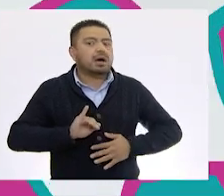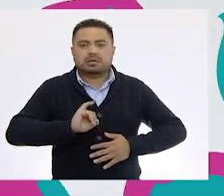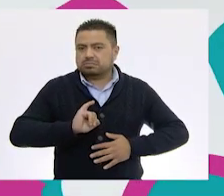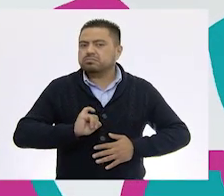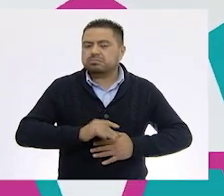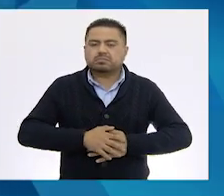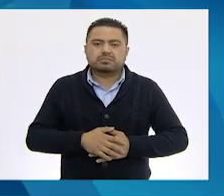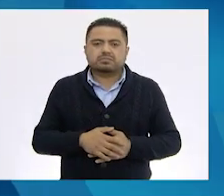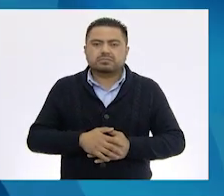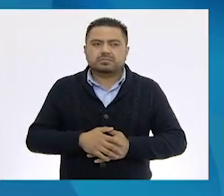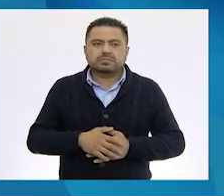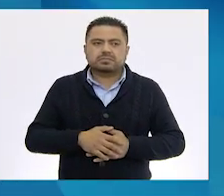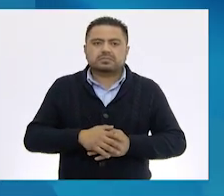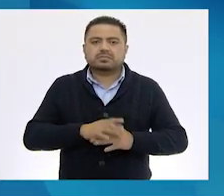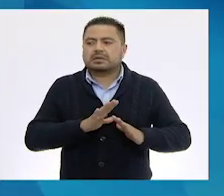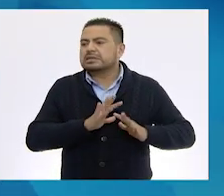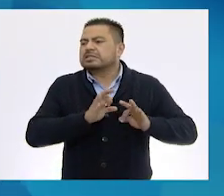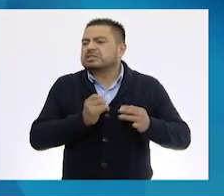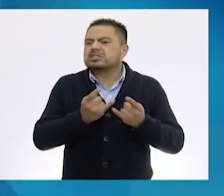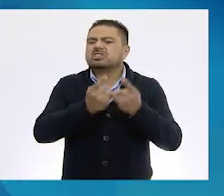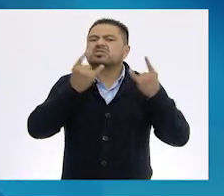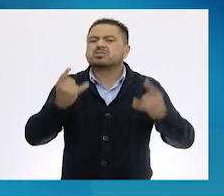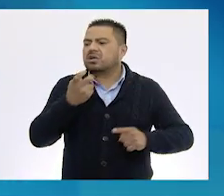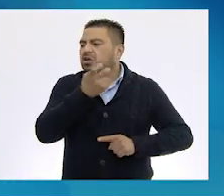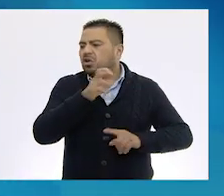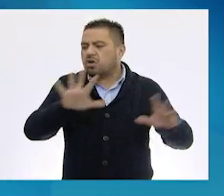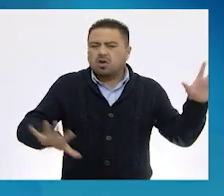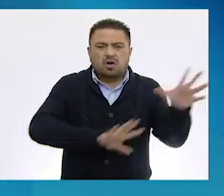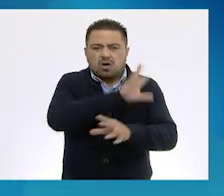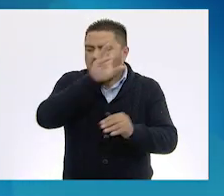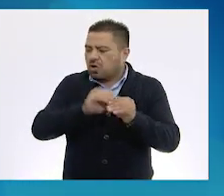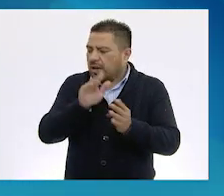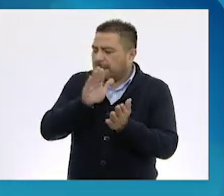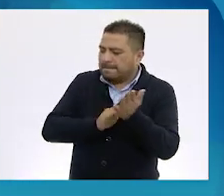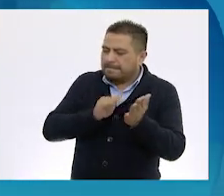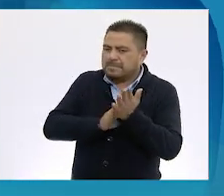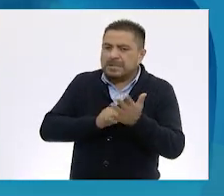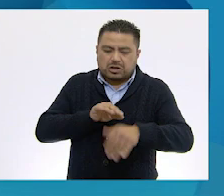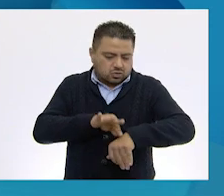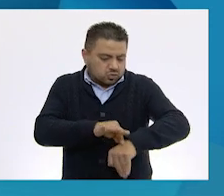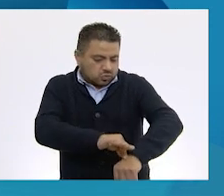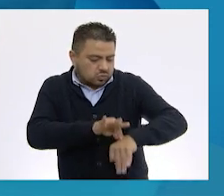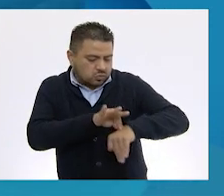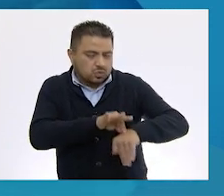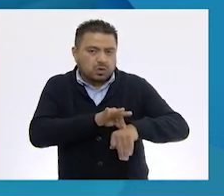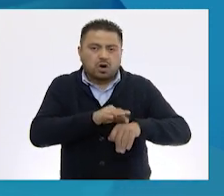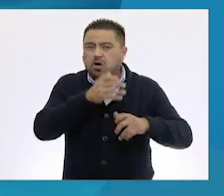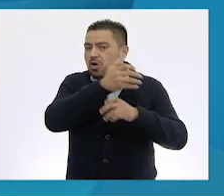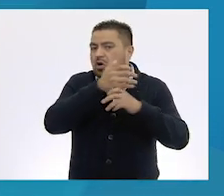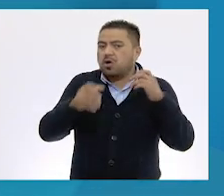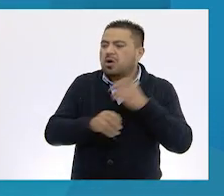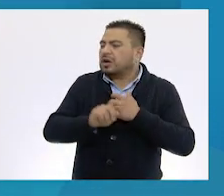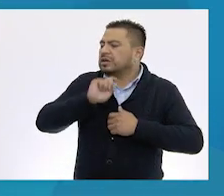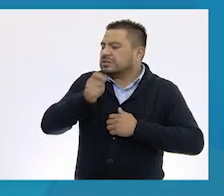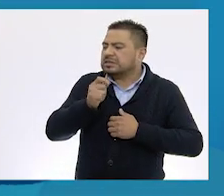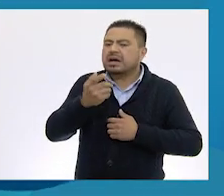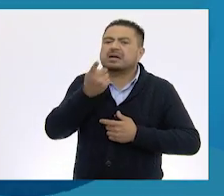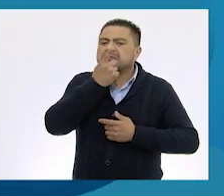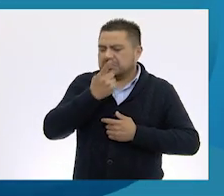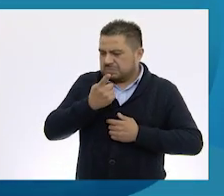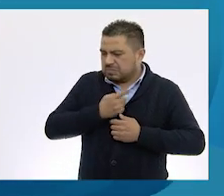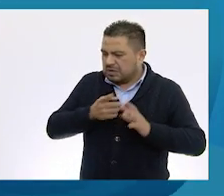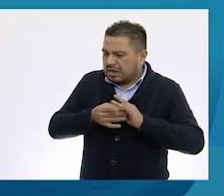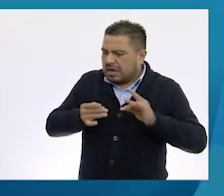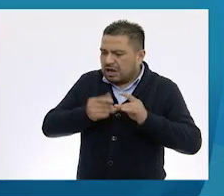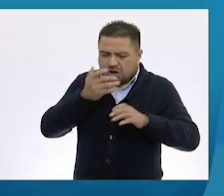Gracias. Las fuentes históricas son todos los documentos, testimonios u objetos que nos hablan